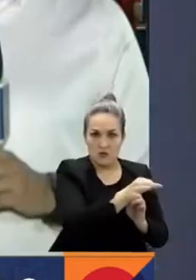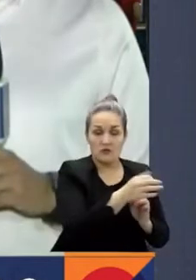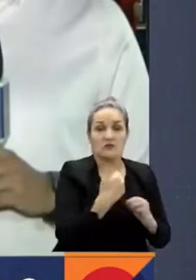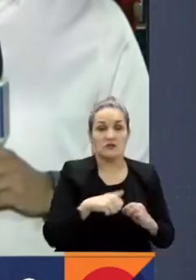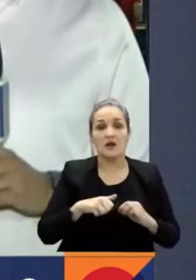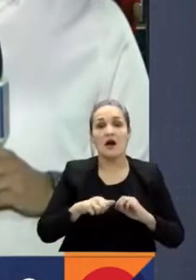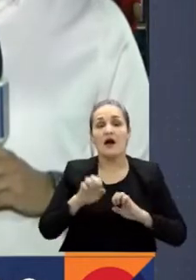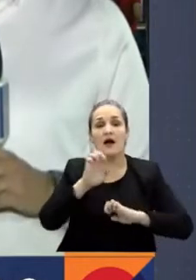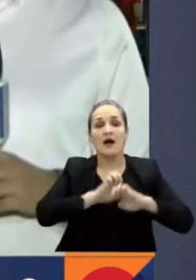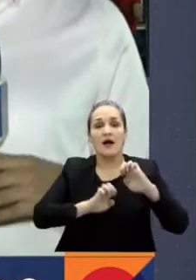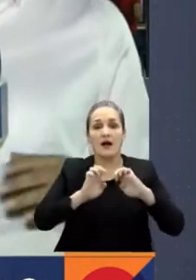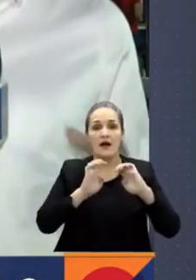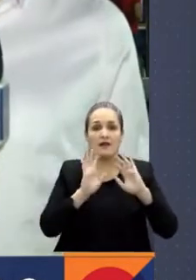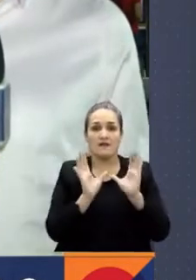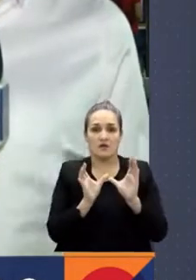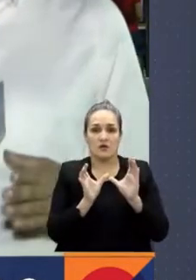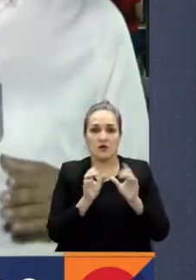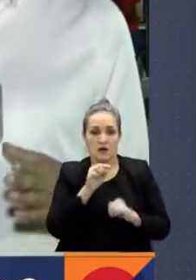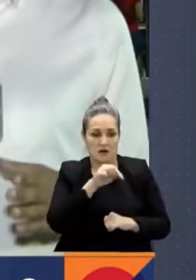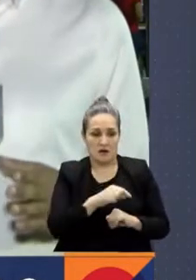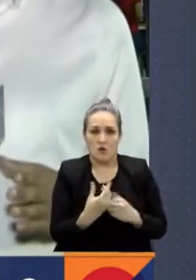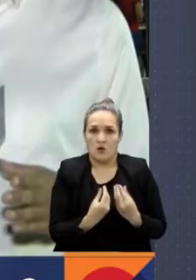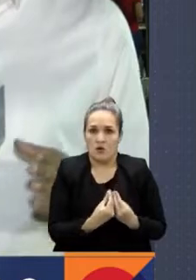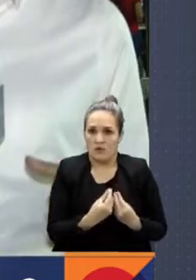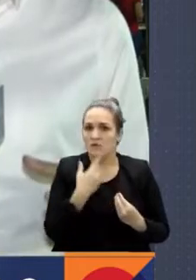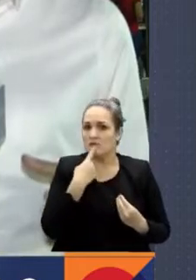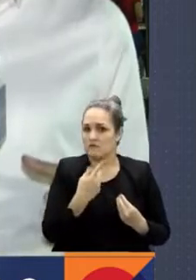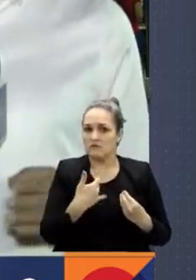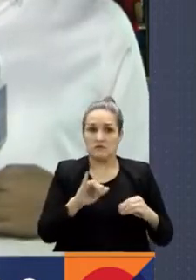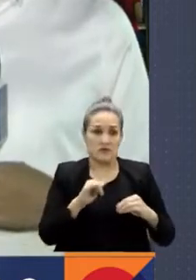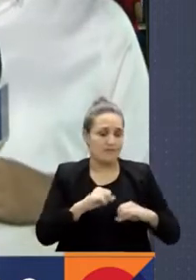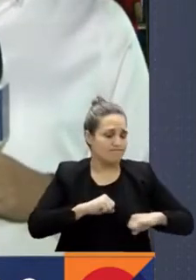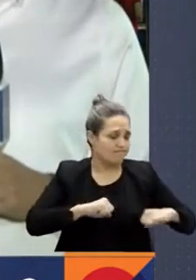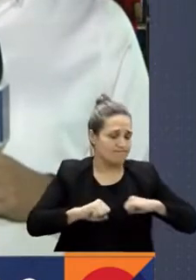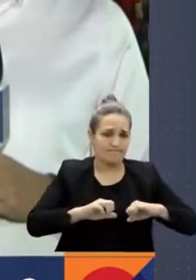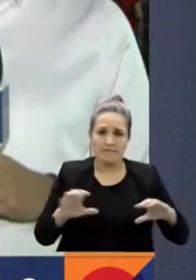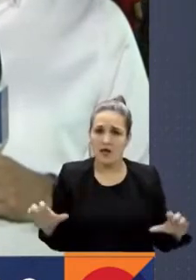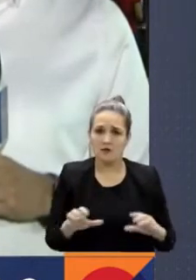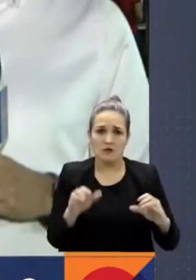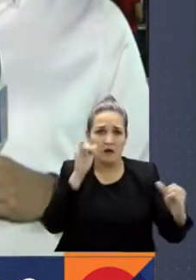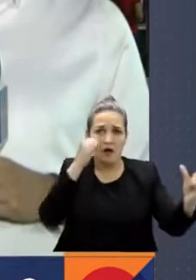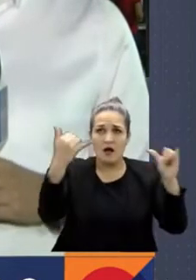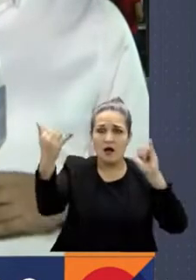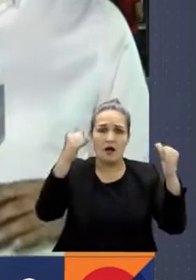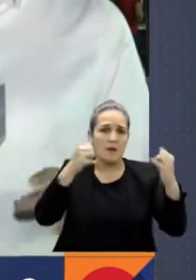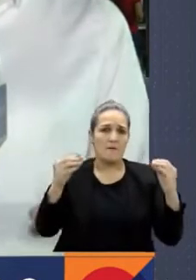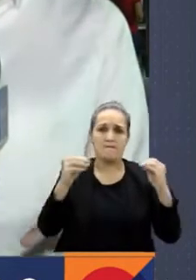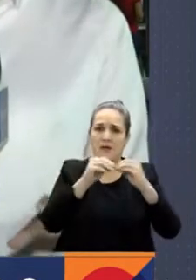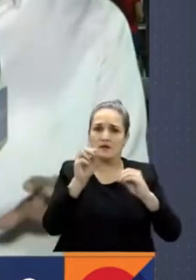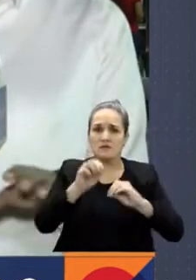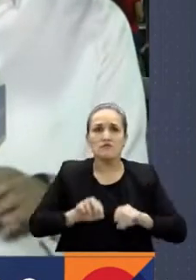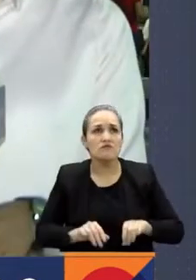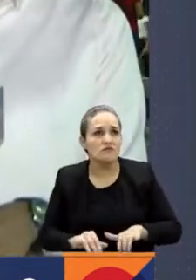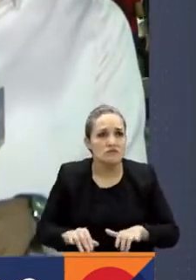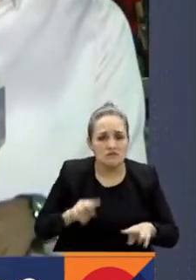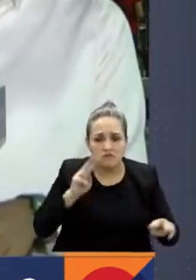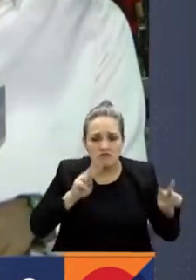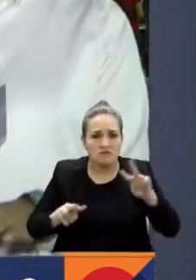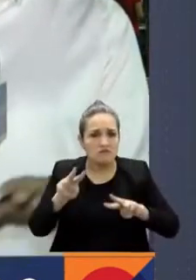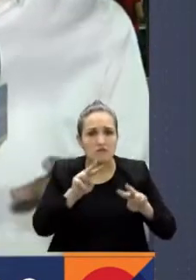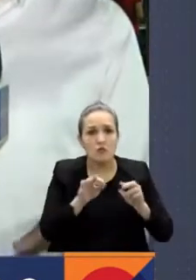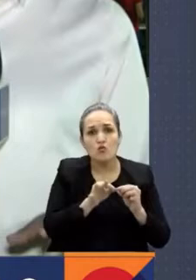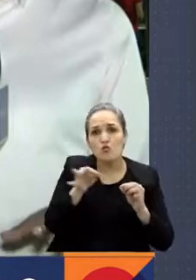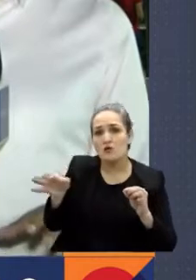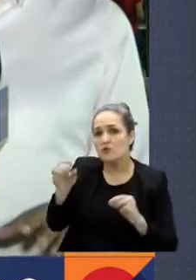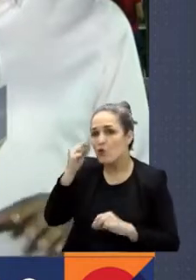por ello se llevó a cabo un consejo de seguridad donde se tomaron acciones, por ejemplo, fortalecer las cámaras de videovigilancia que opera desde el municipio de